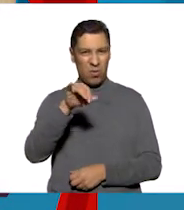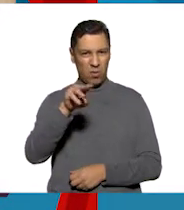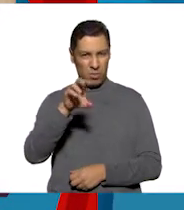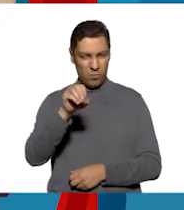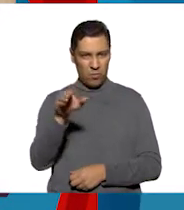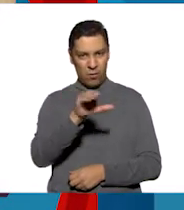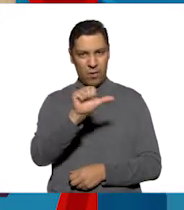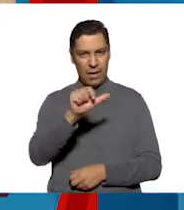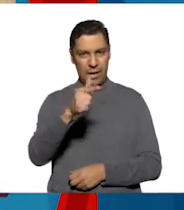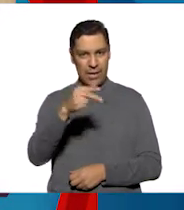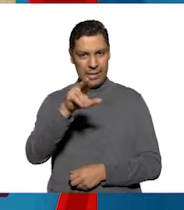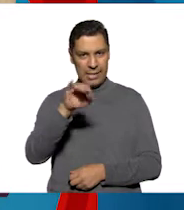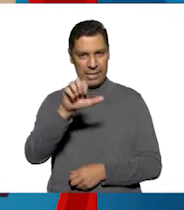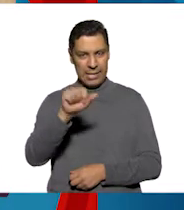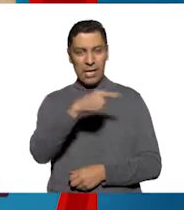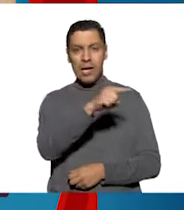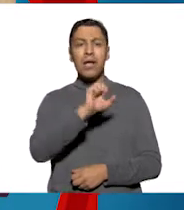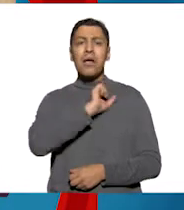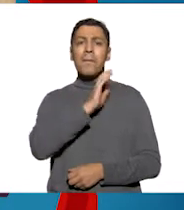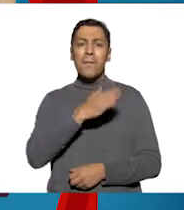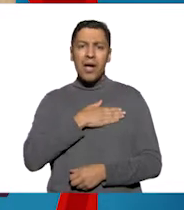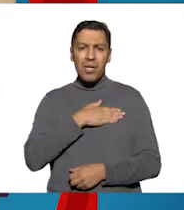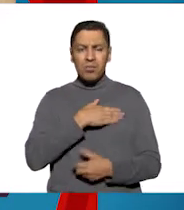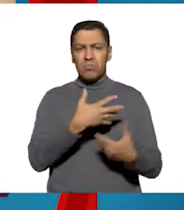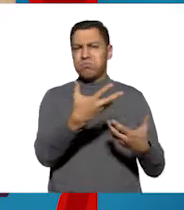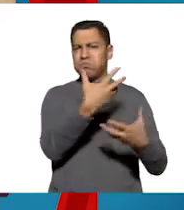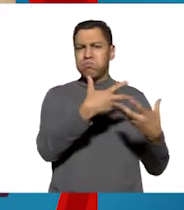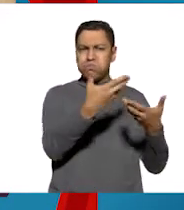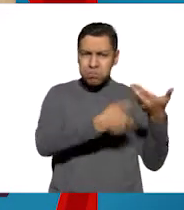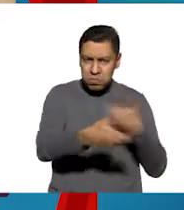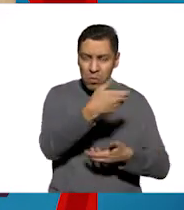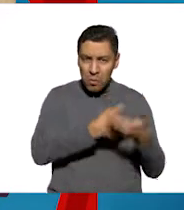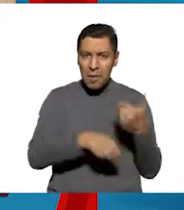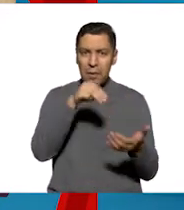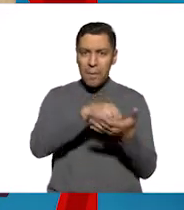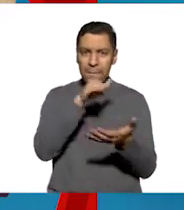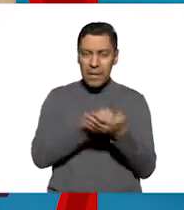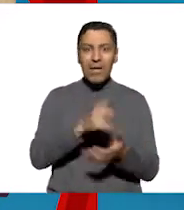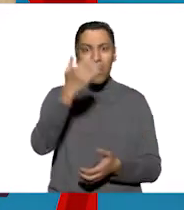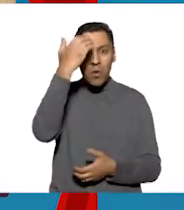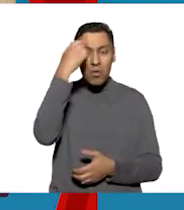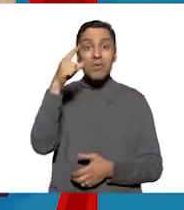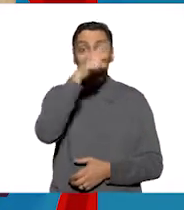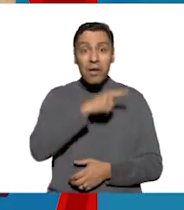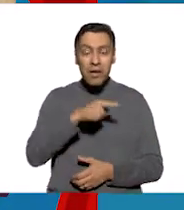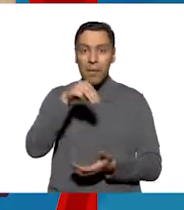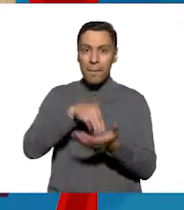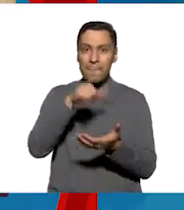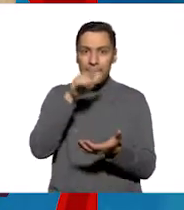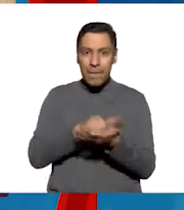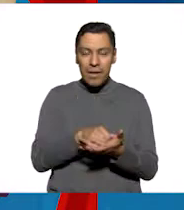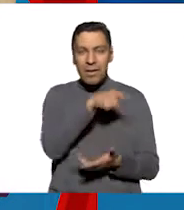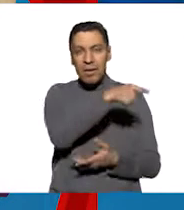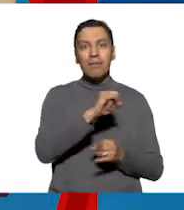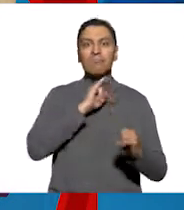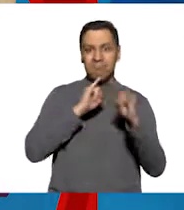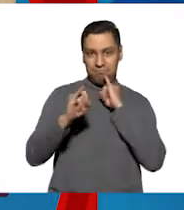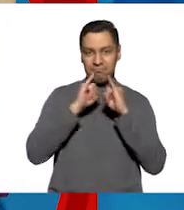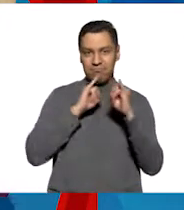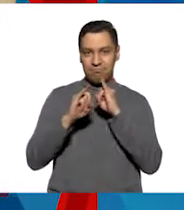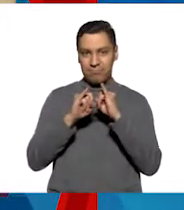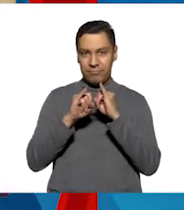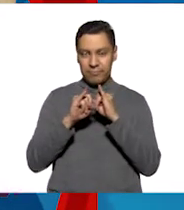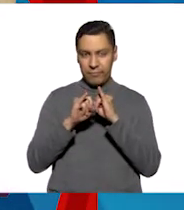había convivido durante más de 8 años con los mayas, por lo que conocía su lengua y se convirtió en su intérprete.